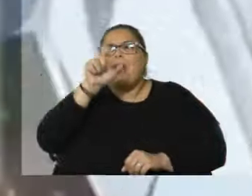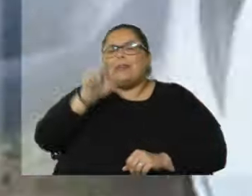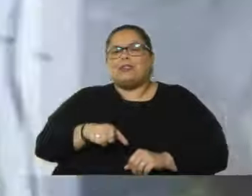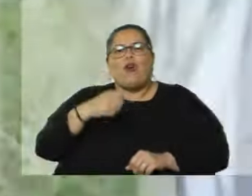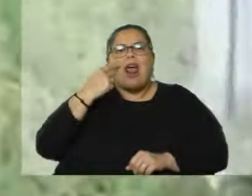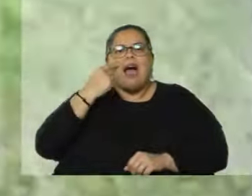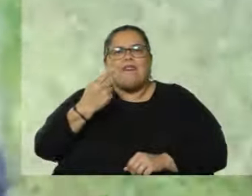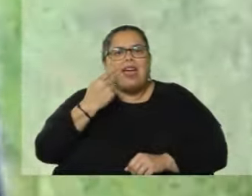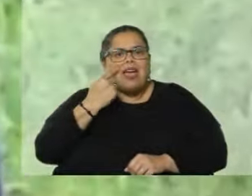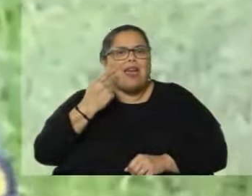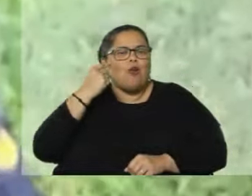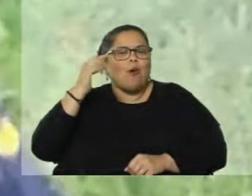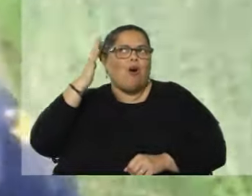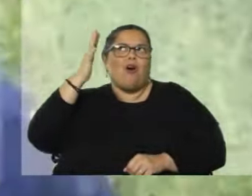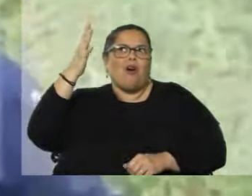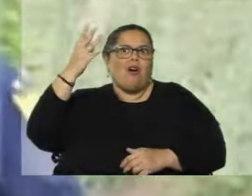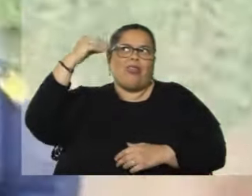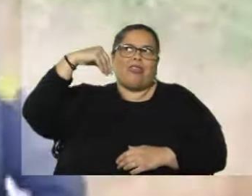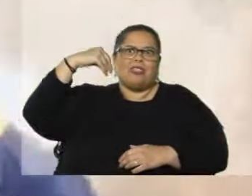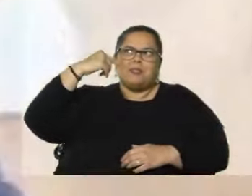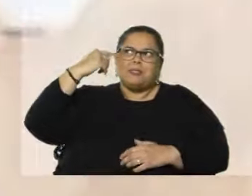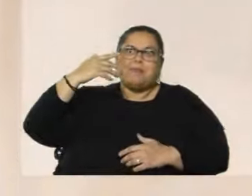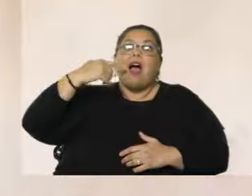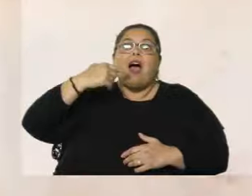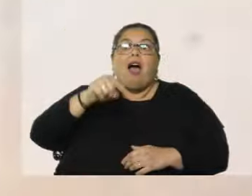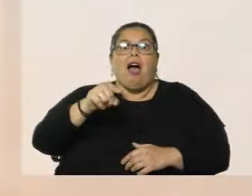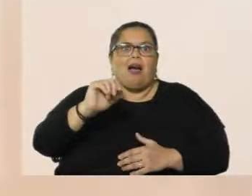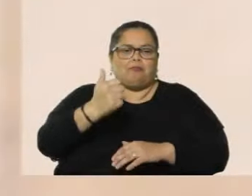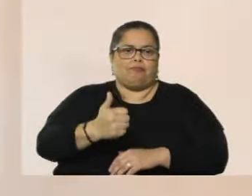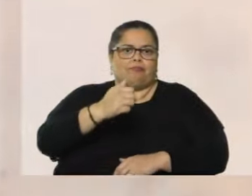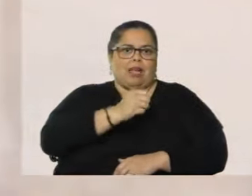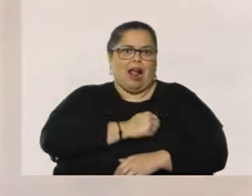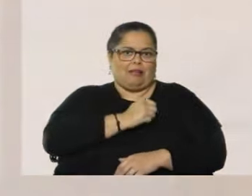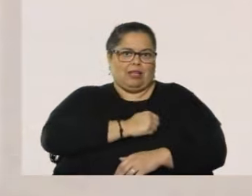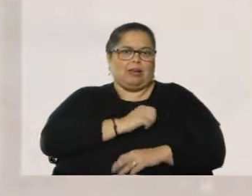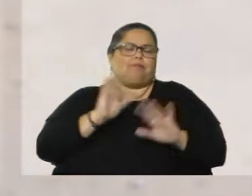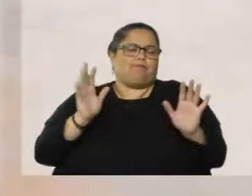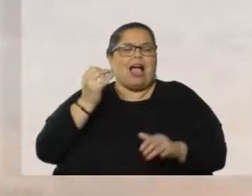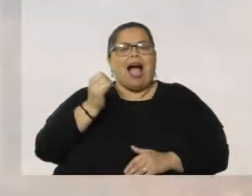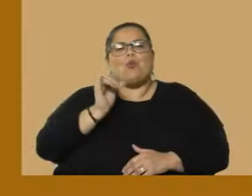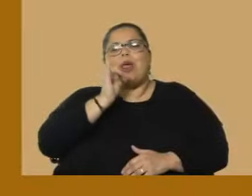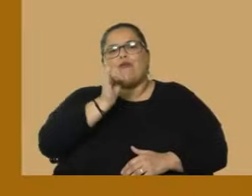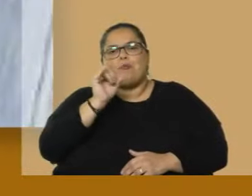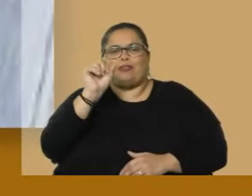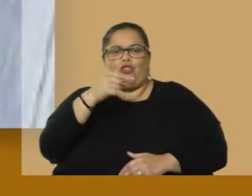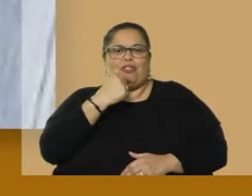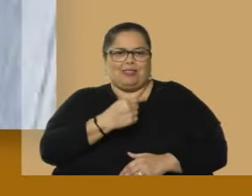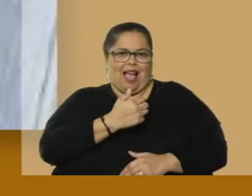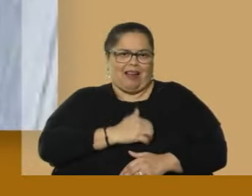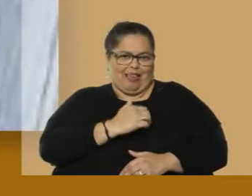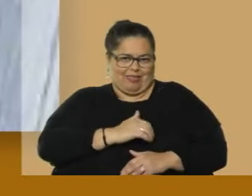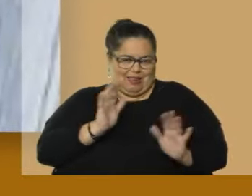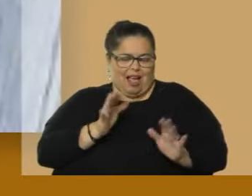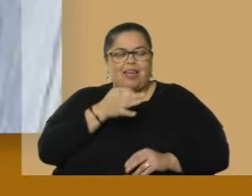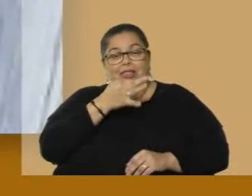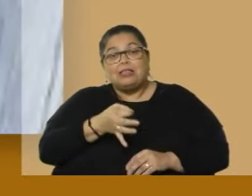simplemente fue un trascendido periodístico? Hay un dato, una información que Argentina nos transmite en ese sentido,